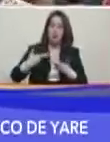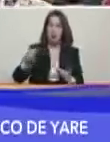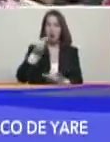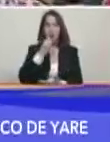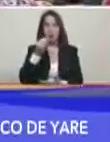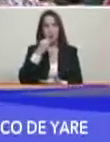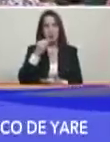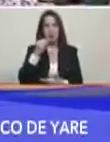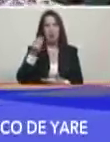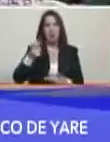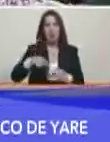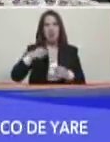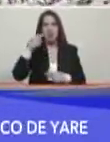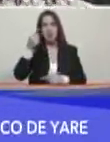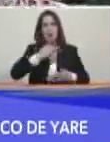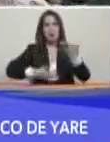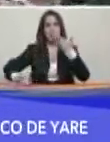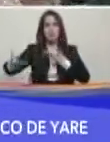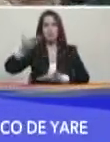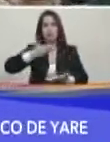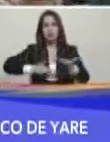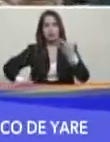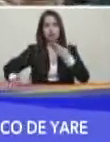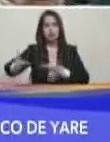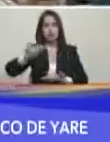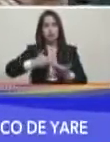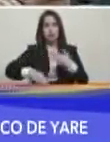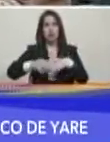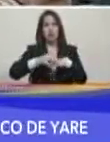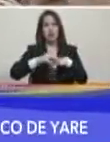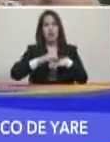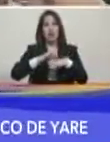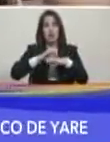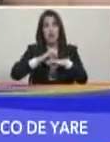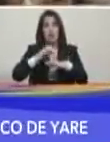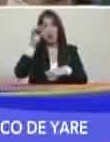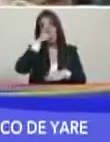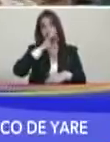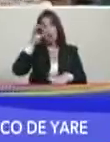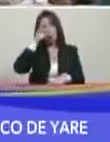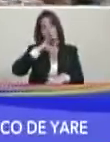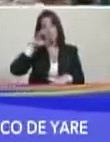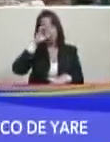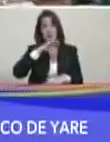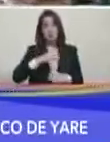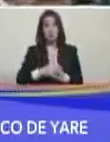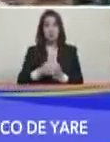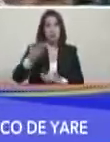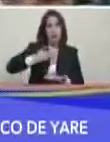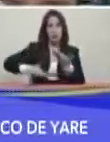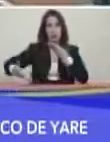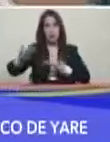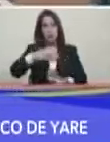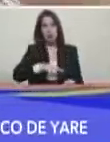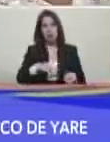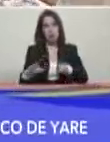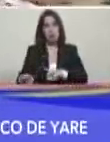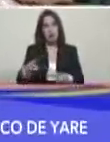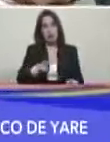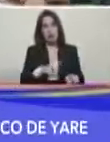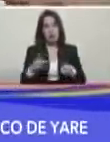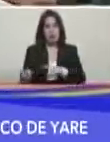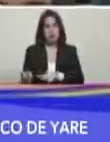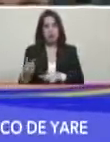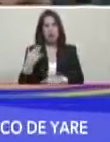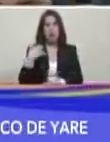y doy beneficio de carne de cerdo. Esto es una alianza que hay entre